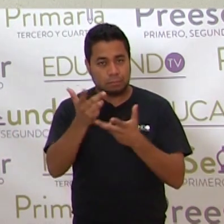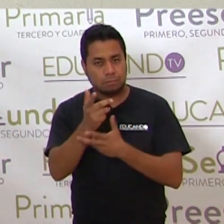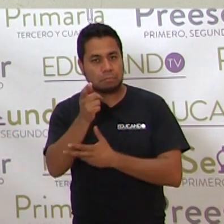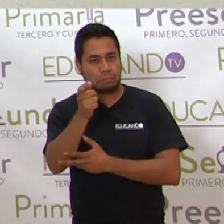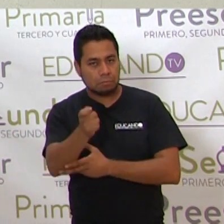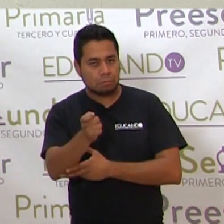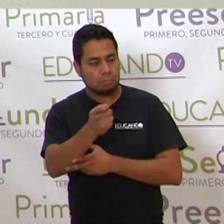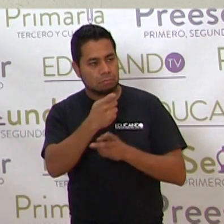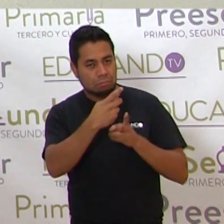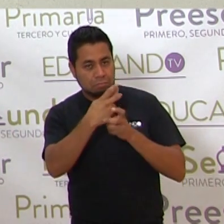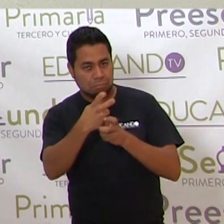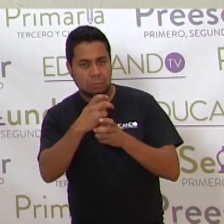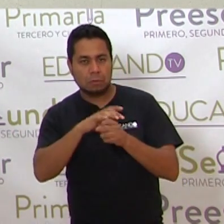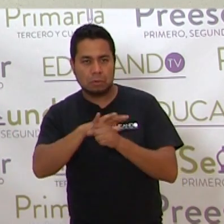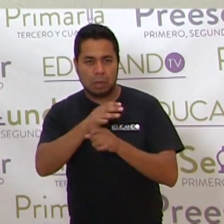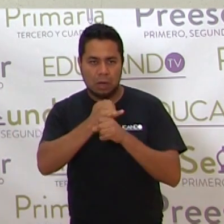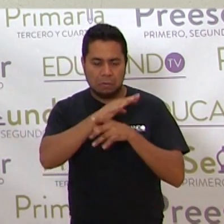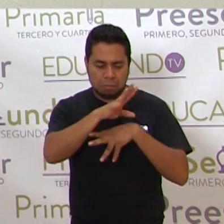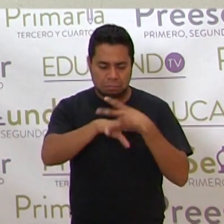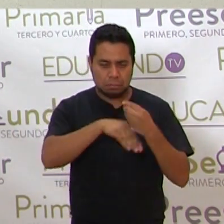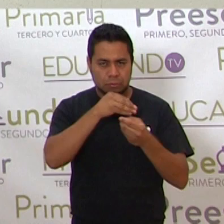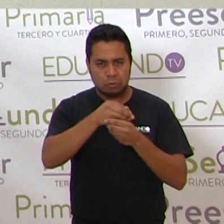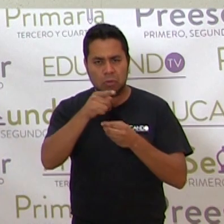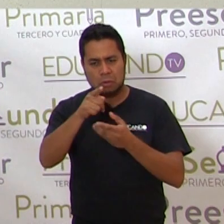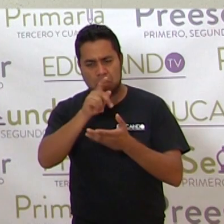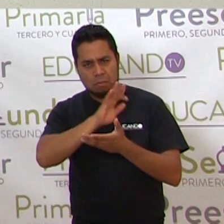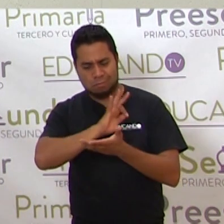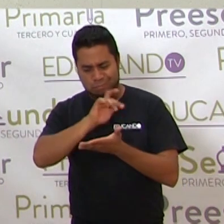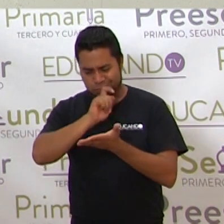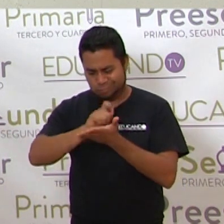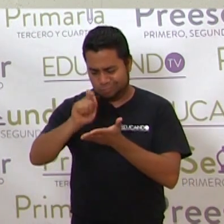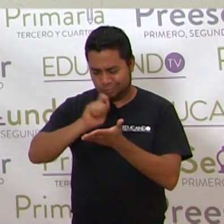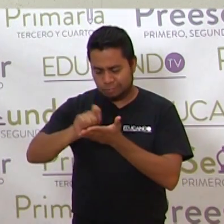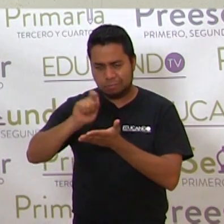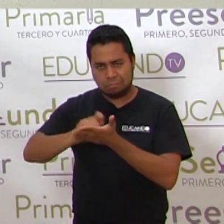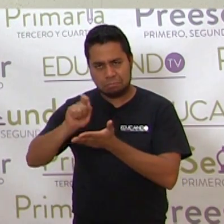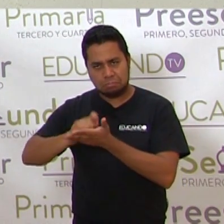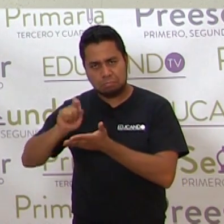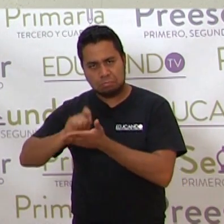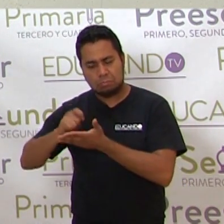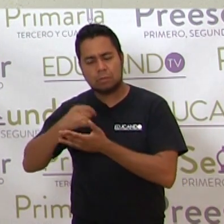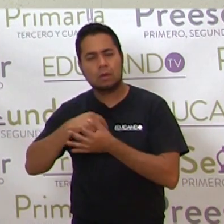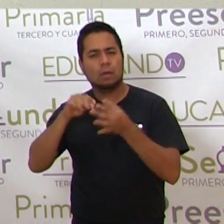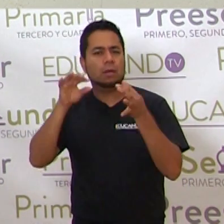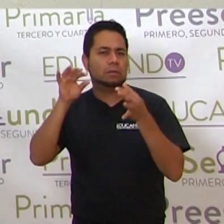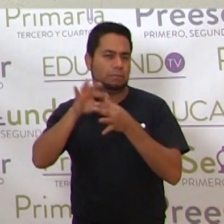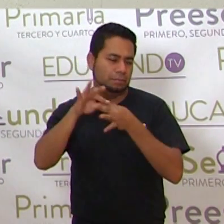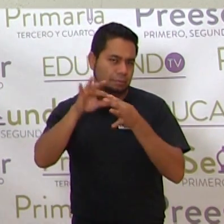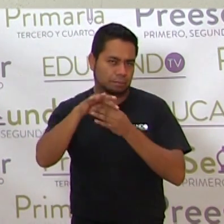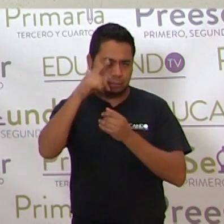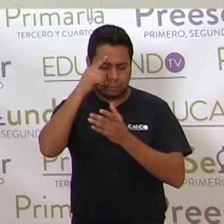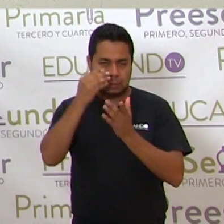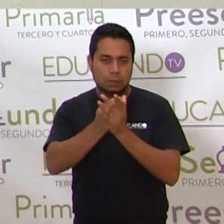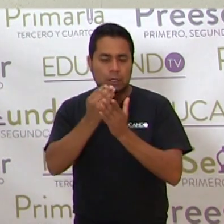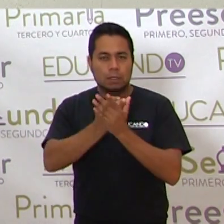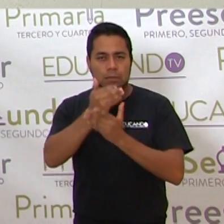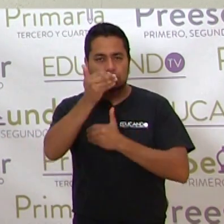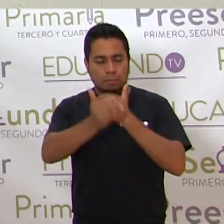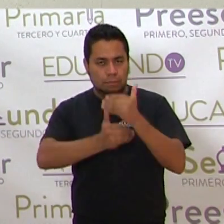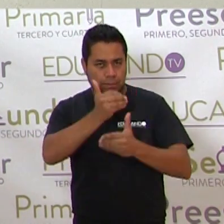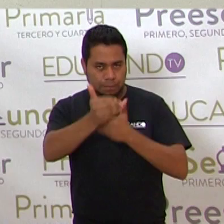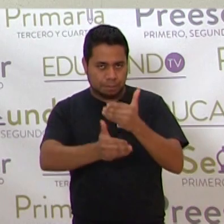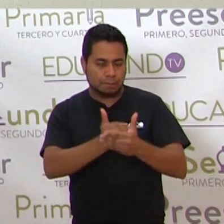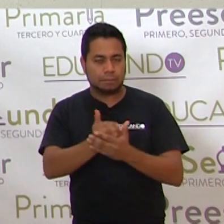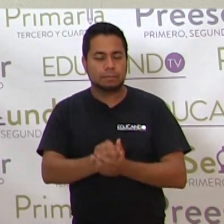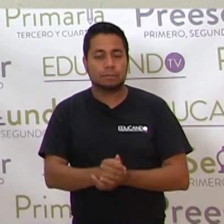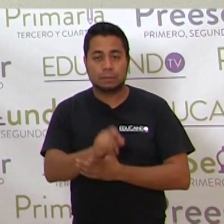materiales escolares puedas organizar de forma coherente y sencilla toda la información que vamos a estar trabajando a lo largo de todos estos